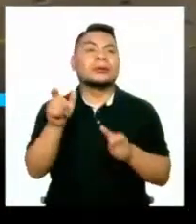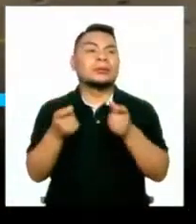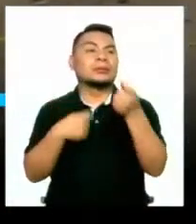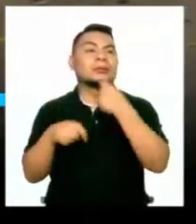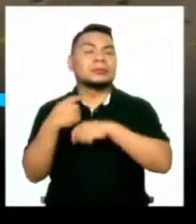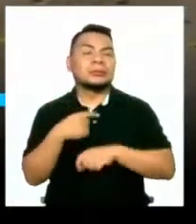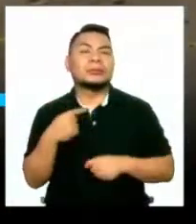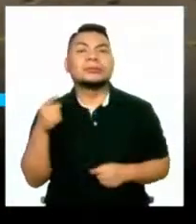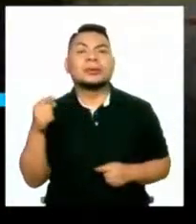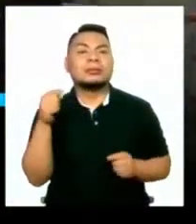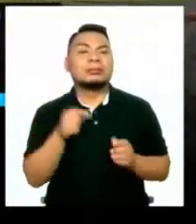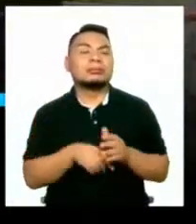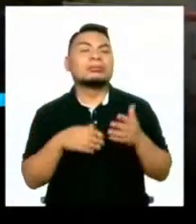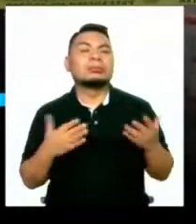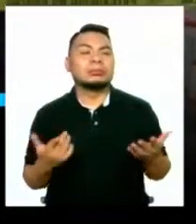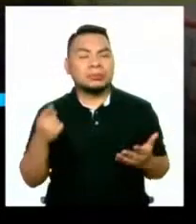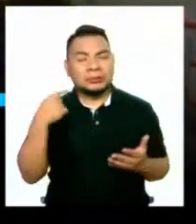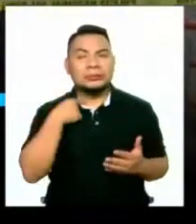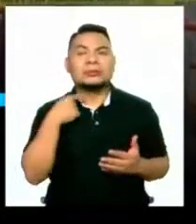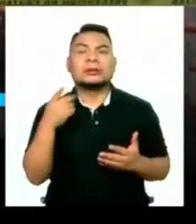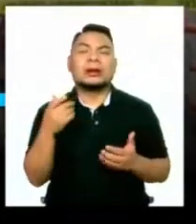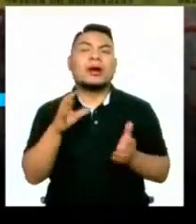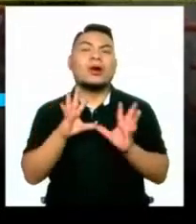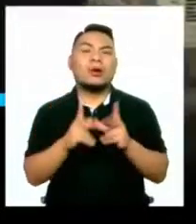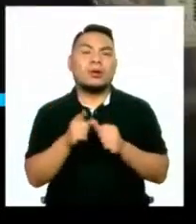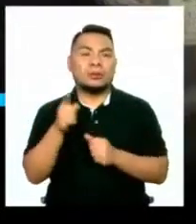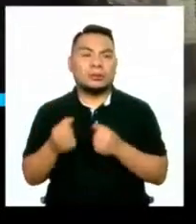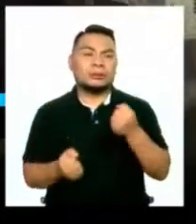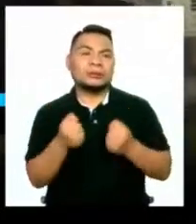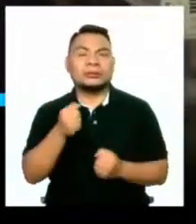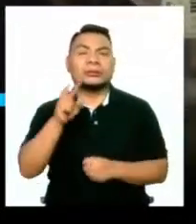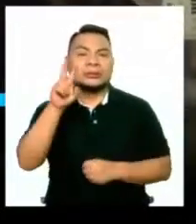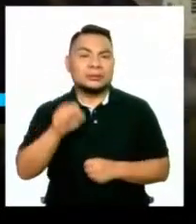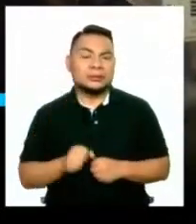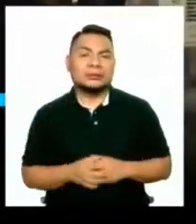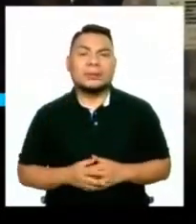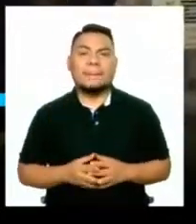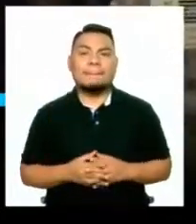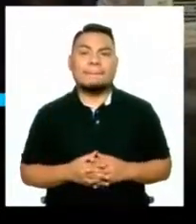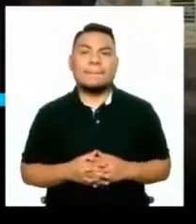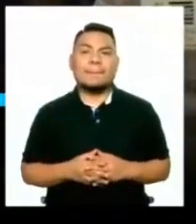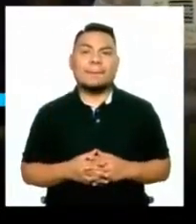es asesinado tras resistirse al robo de su camioneta en Villa El Salvador.